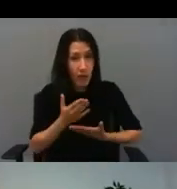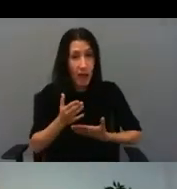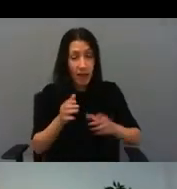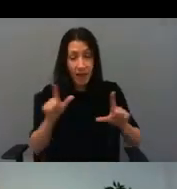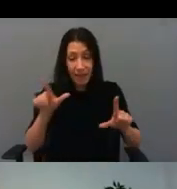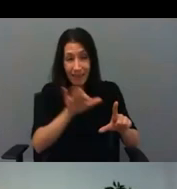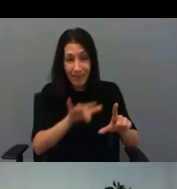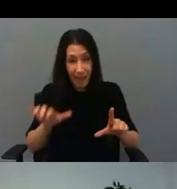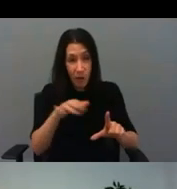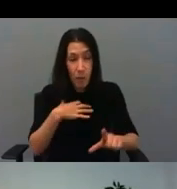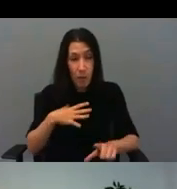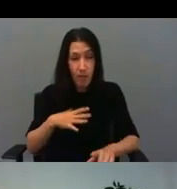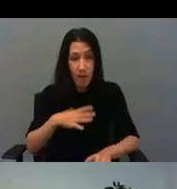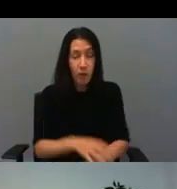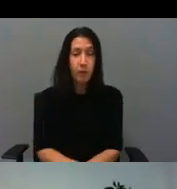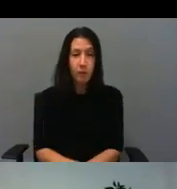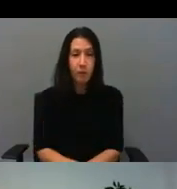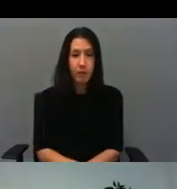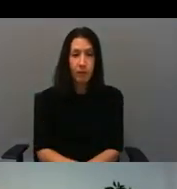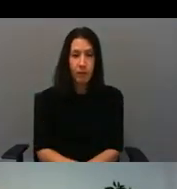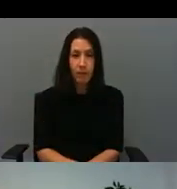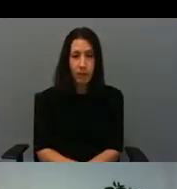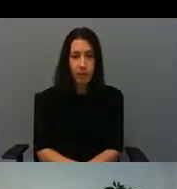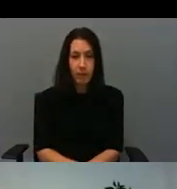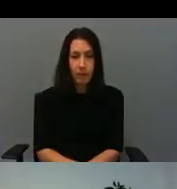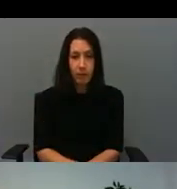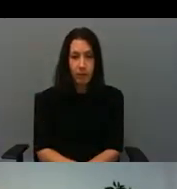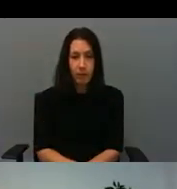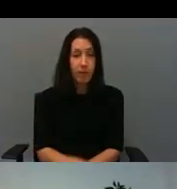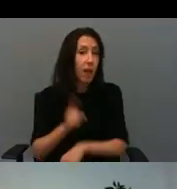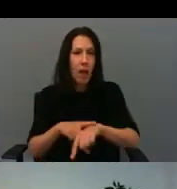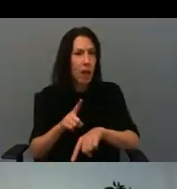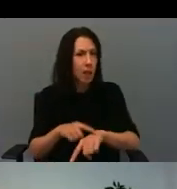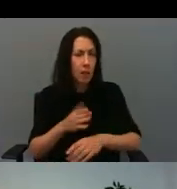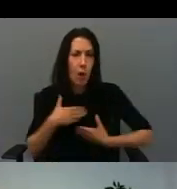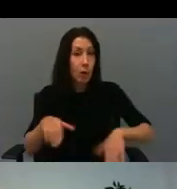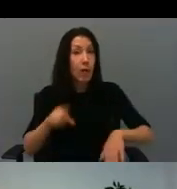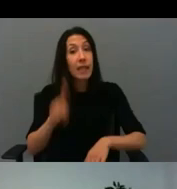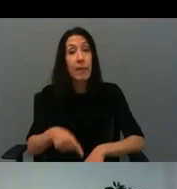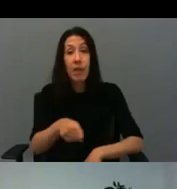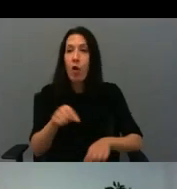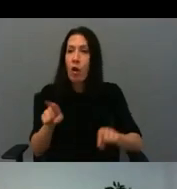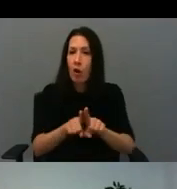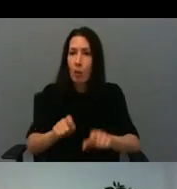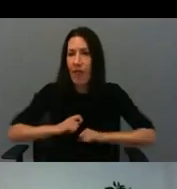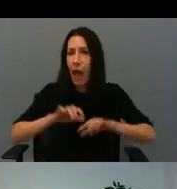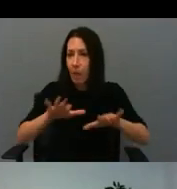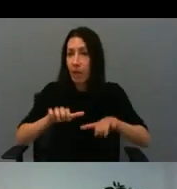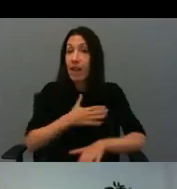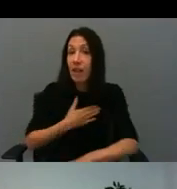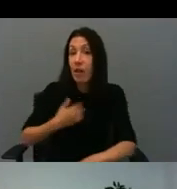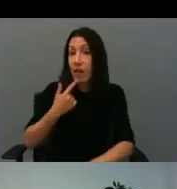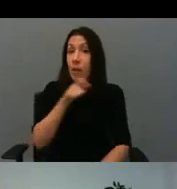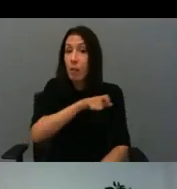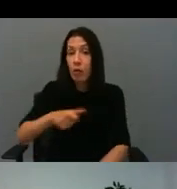silábico? Sí, estoy con ella. Perfecto. Pues todo el tiempo que necesite, porque esto también es un aprendizaje. Es decir, las personas